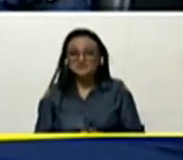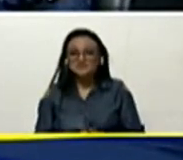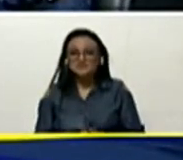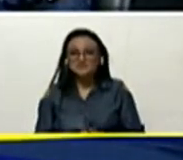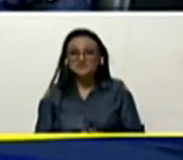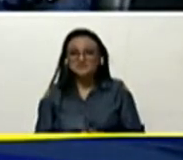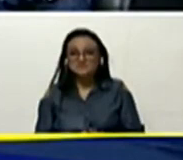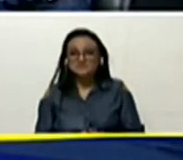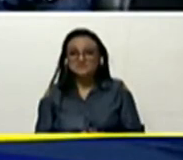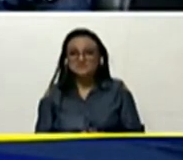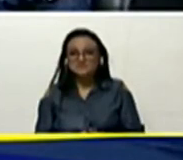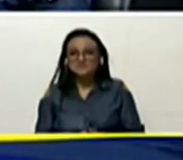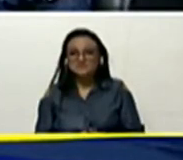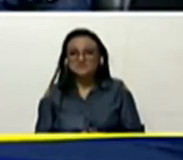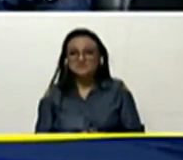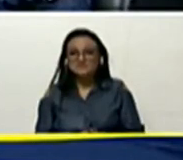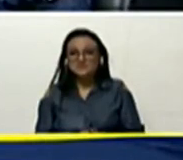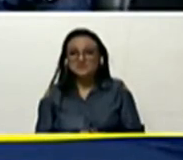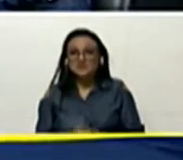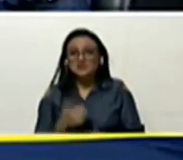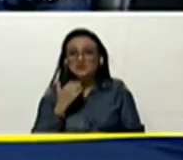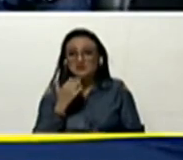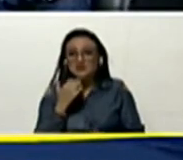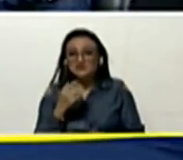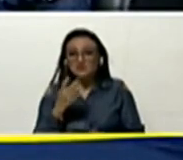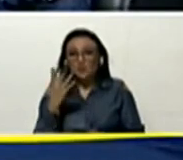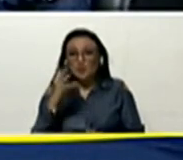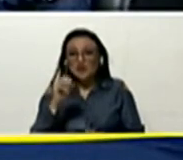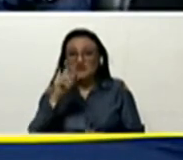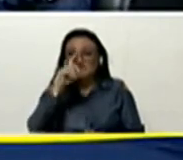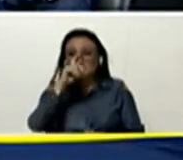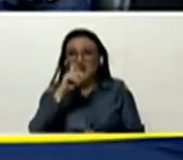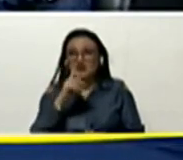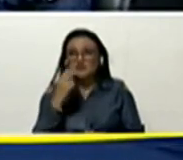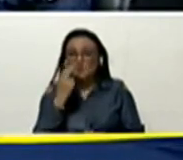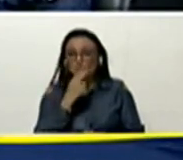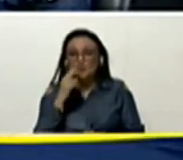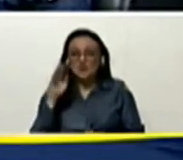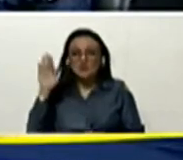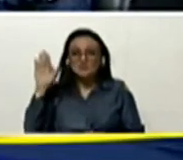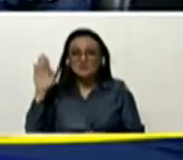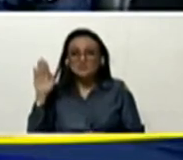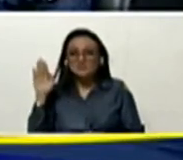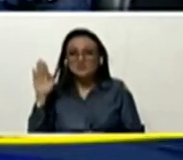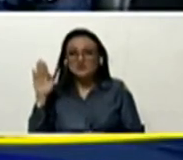Se van a cumplir 40 años, ¿no? Adán, del juramento